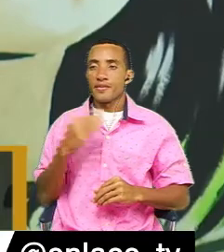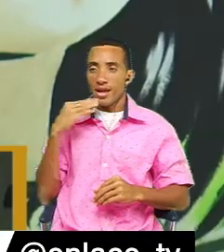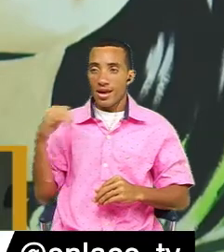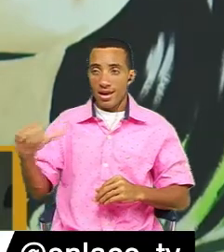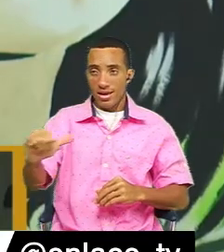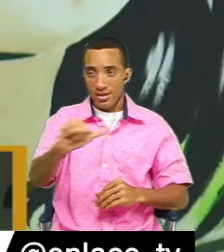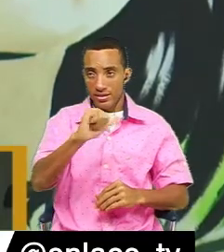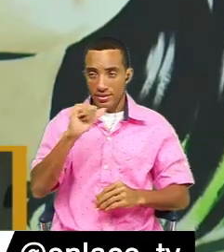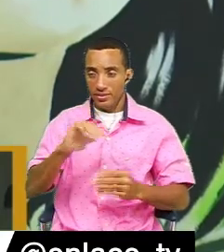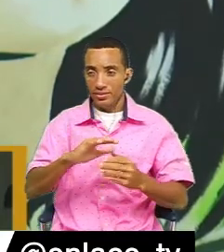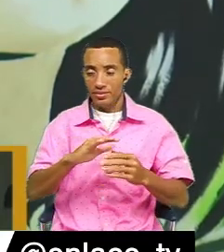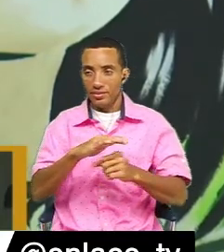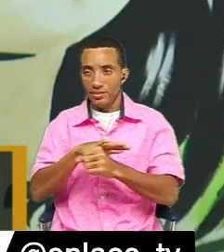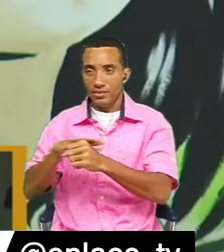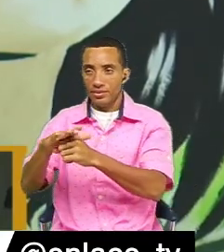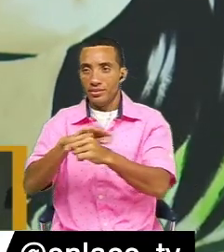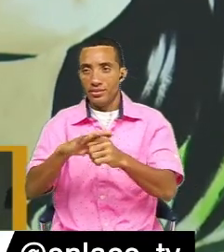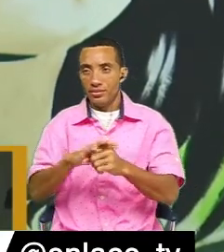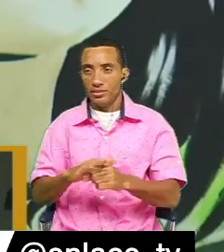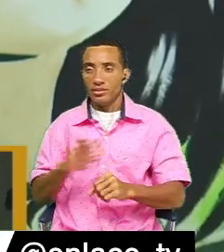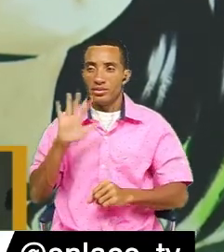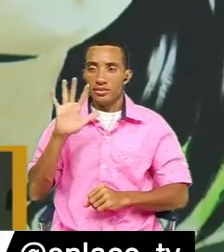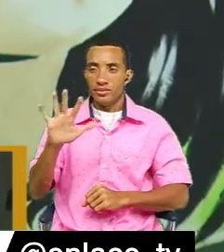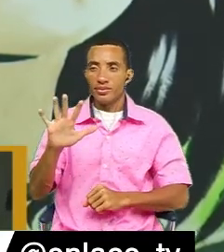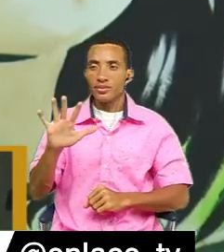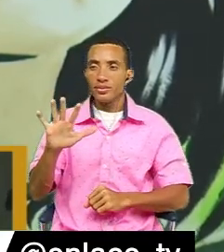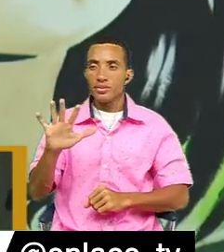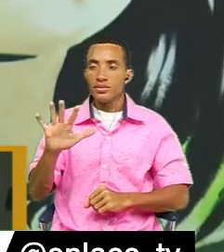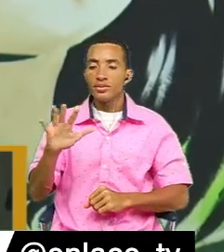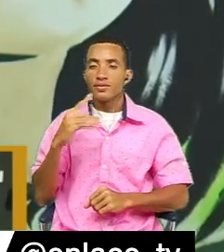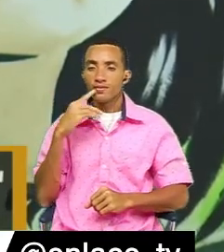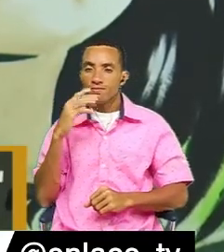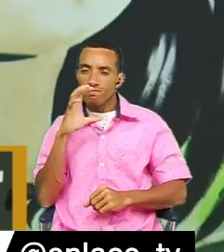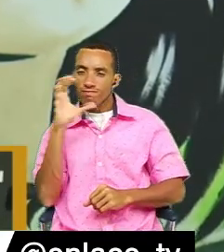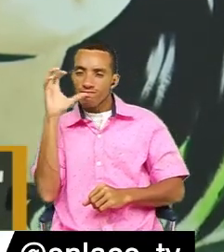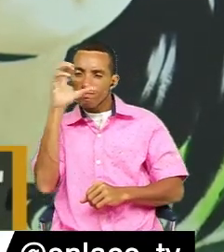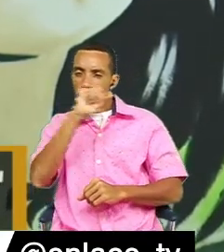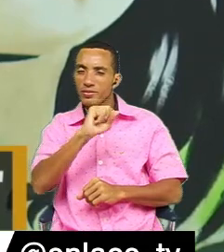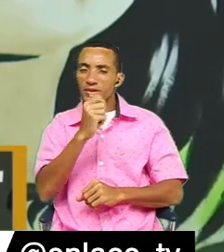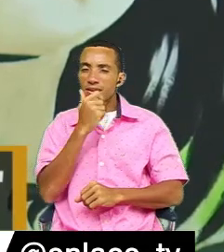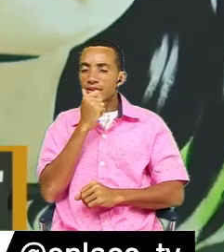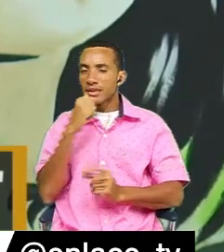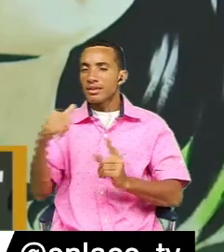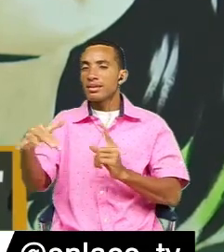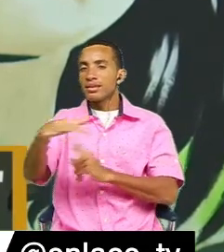en el sector nororiental, la Comuna 5, se percatan y se dan cuenta de la situación de